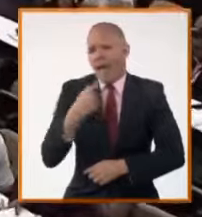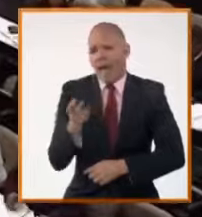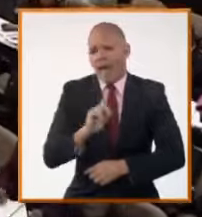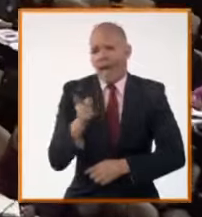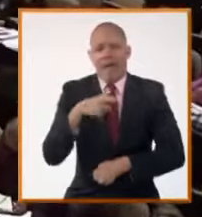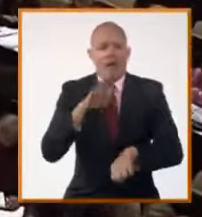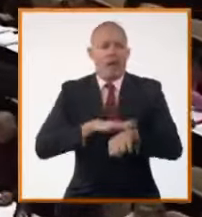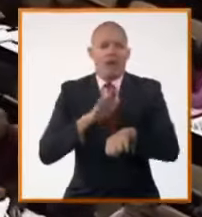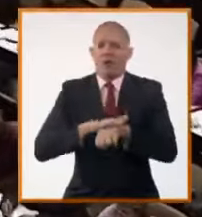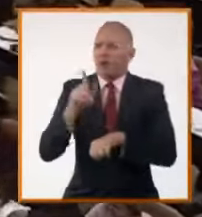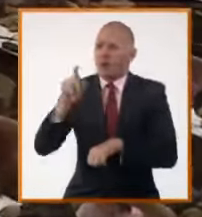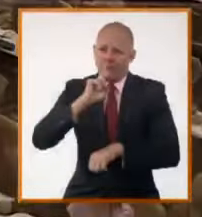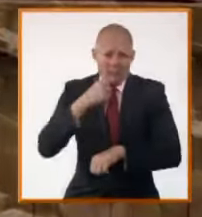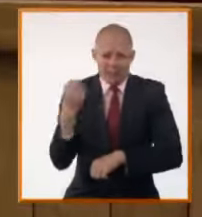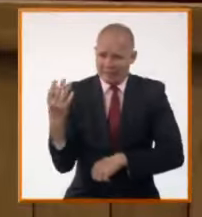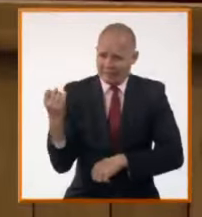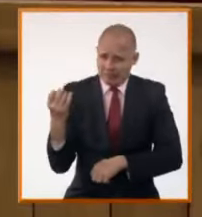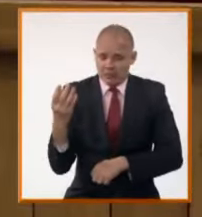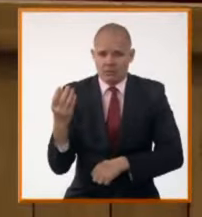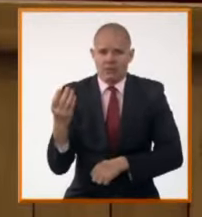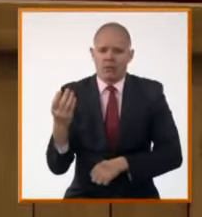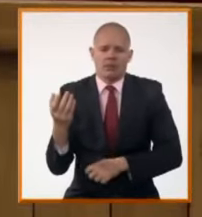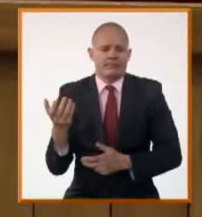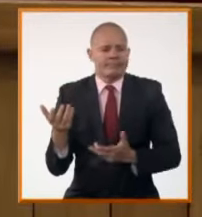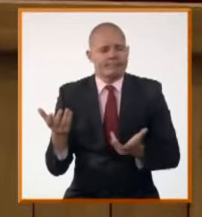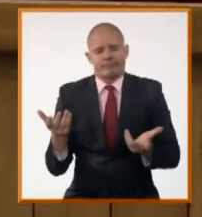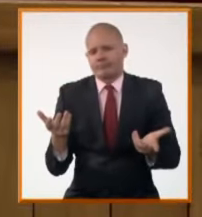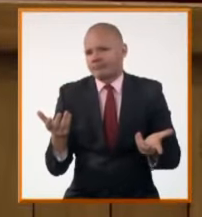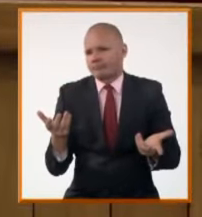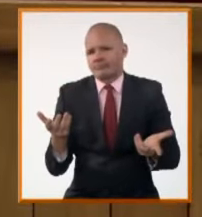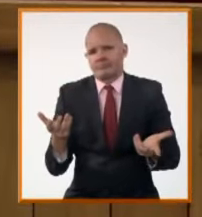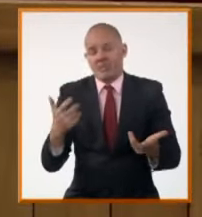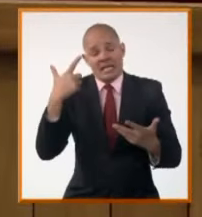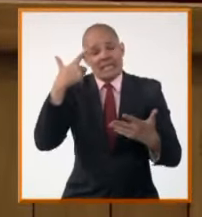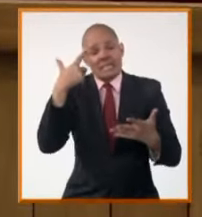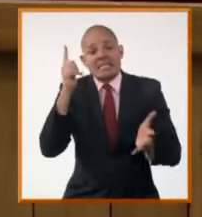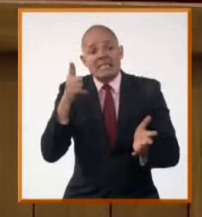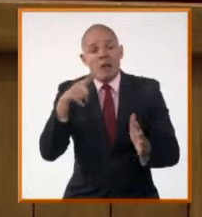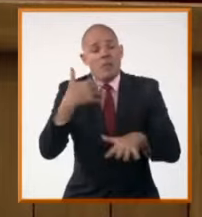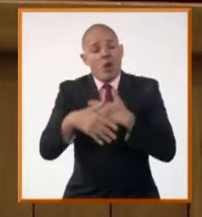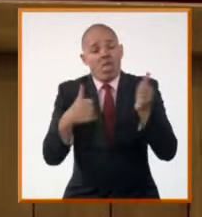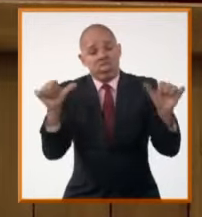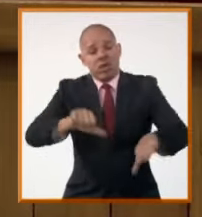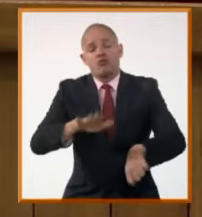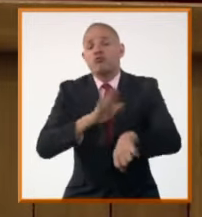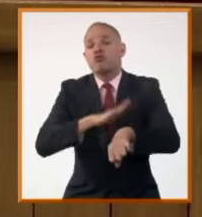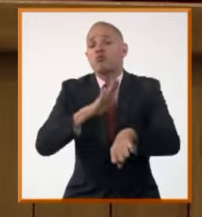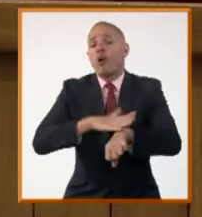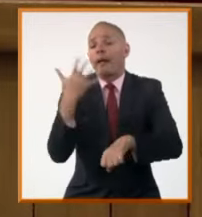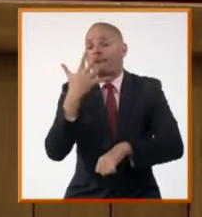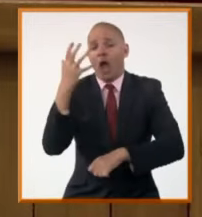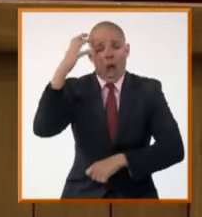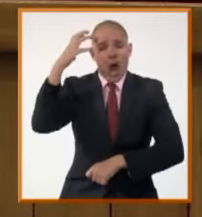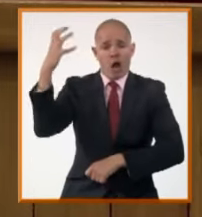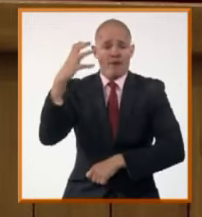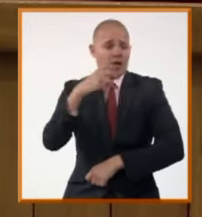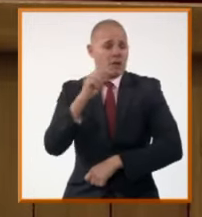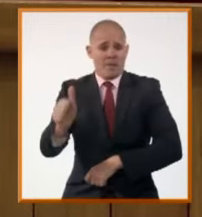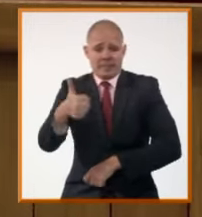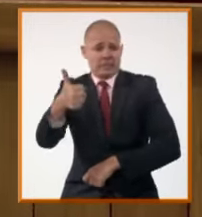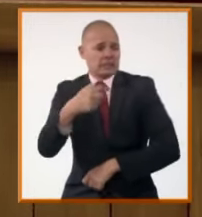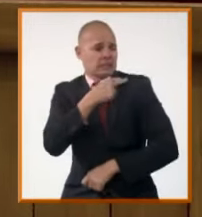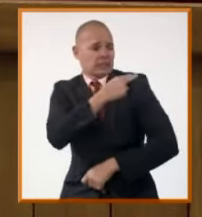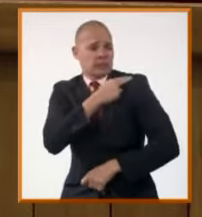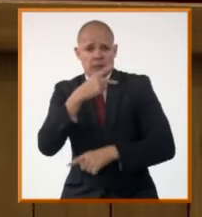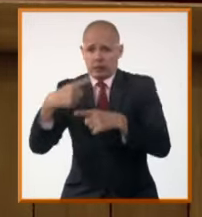país, que es una incapacidad del gobierno a resolver los problemas, nosotros sí tenemos que reiterar